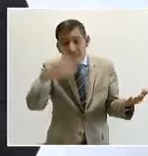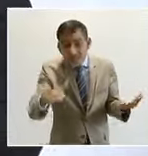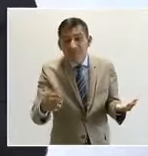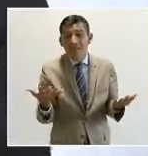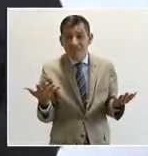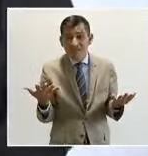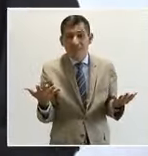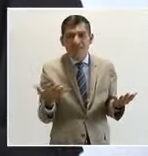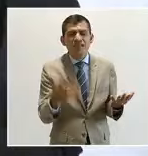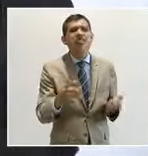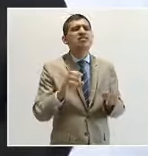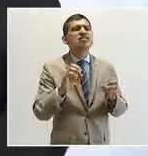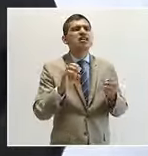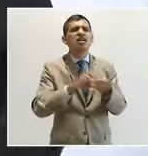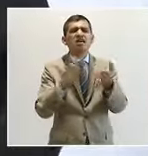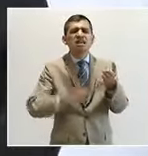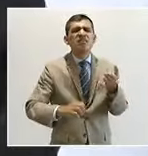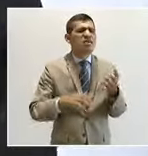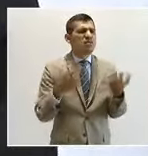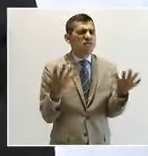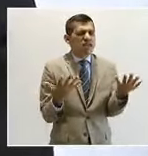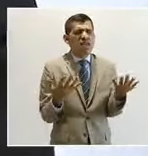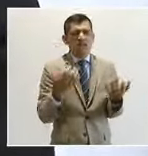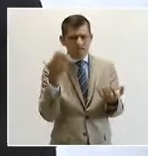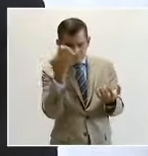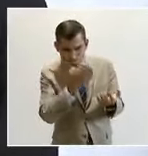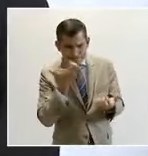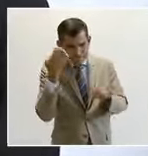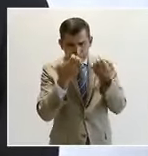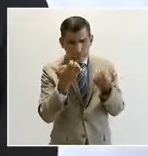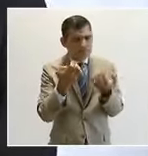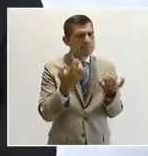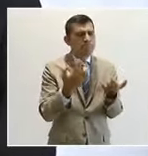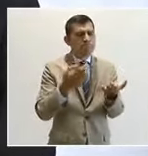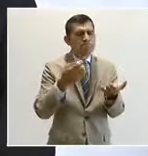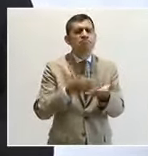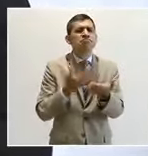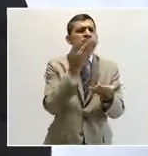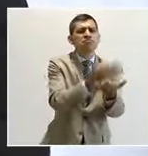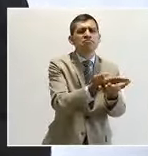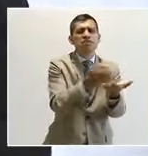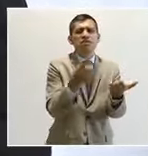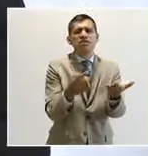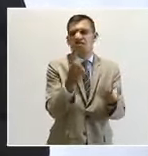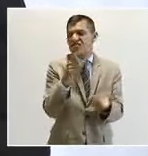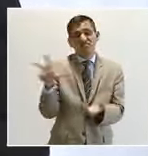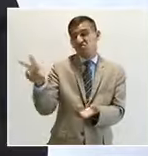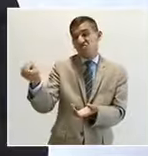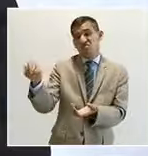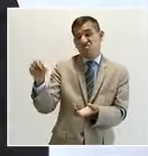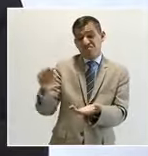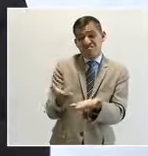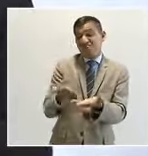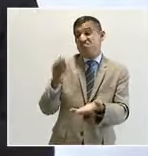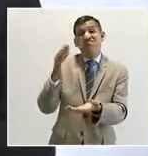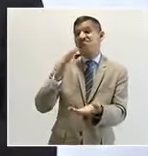presentaban examen y les rechazaban con la mentira de que no pasaban el examen de